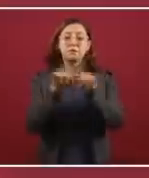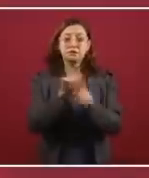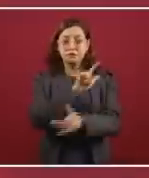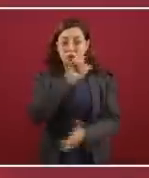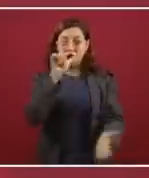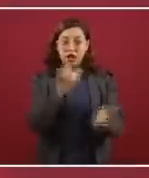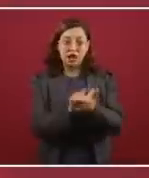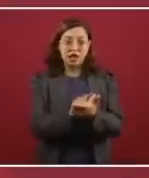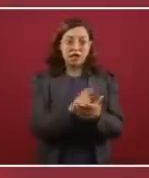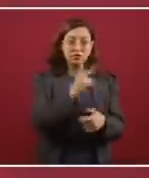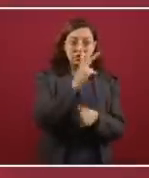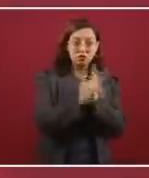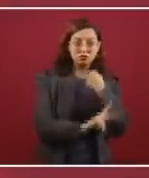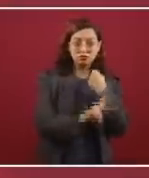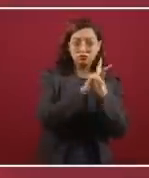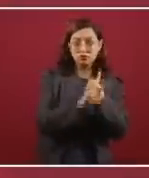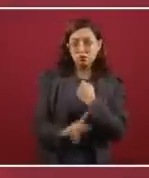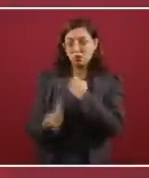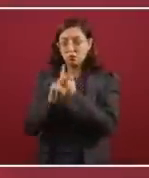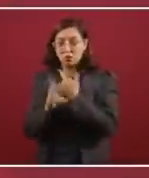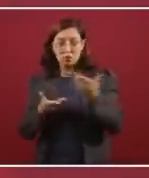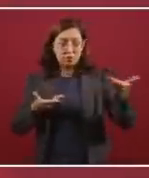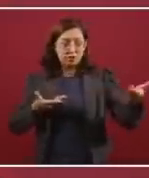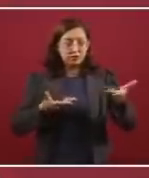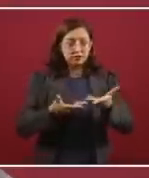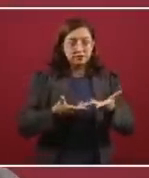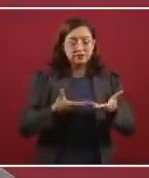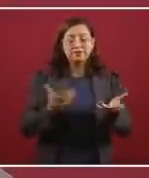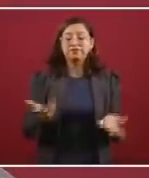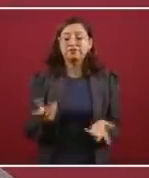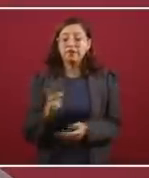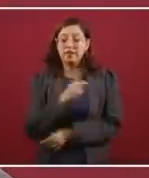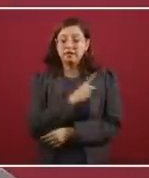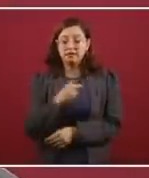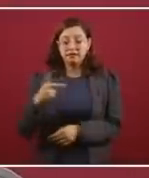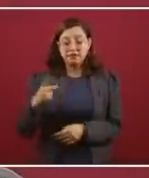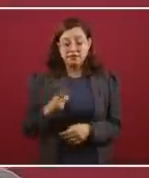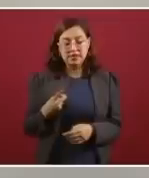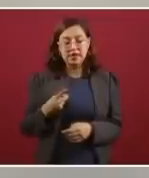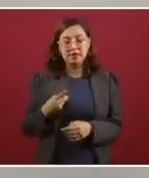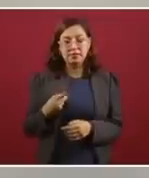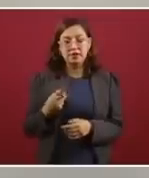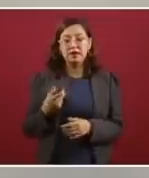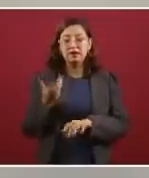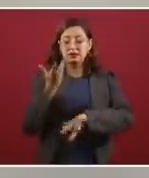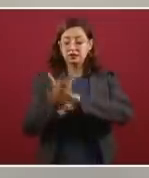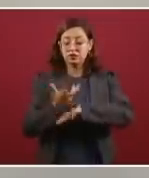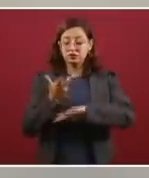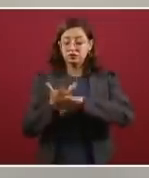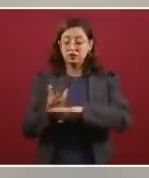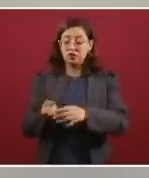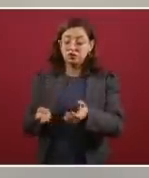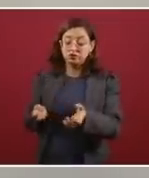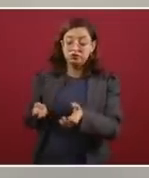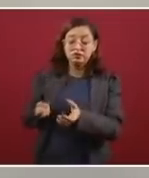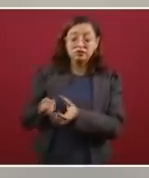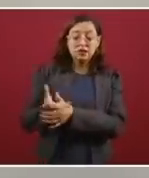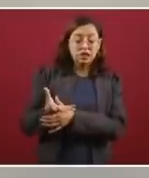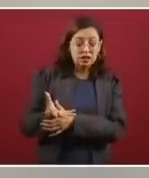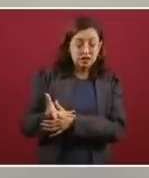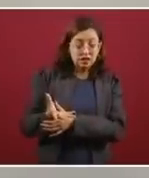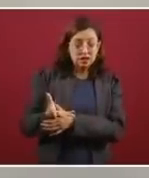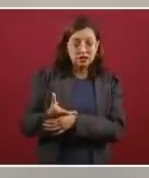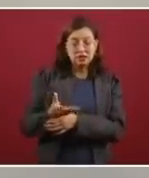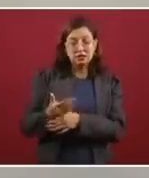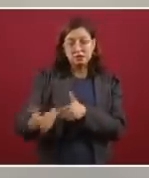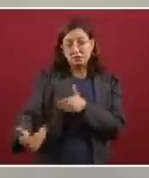bilaterales. Por consiguiente, debe haber un proceso de revisión cuando sales de Estados Unidos y vas a ingresar a México, de